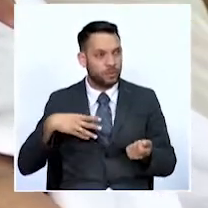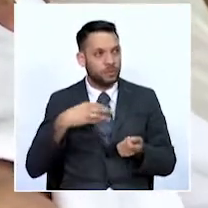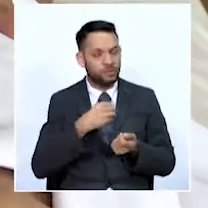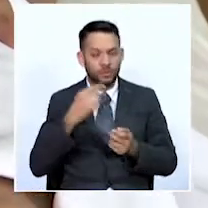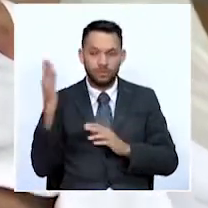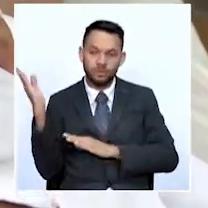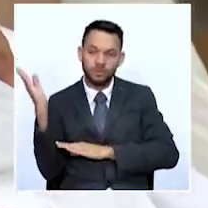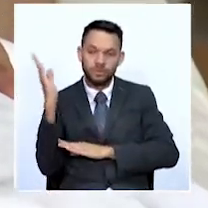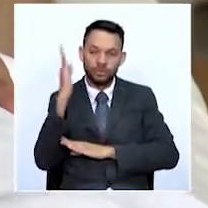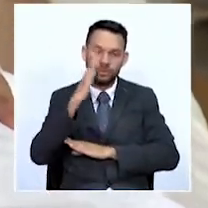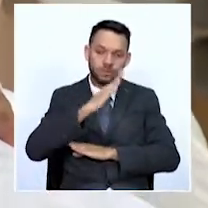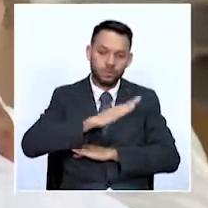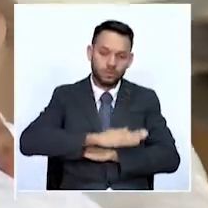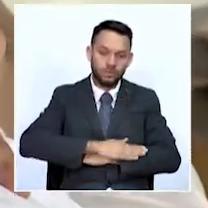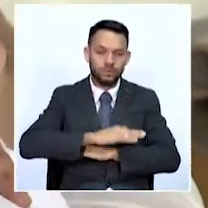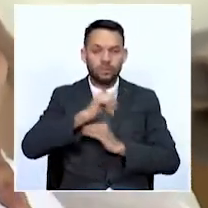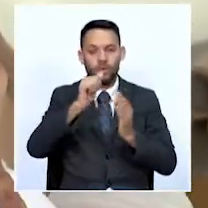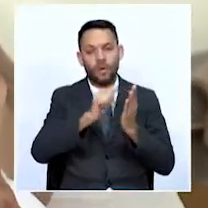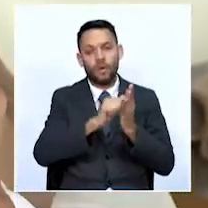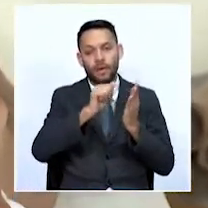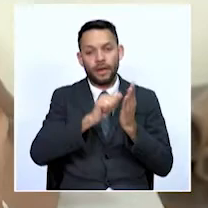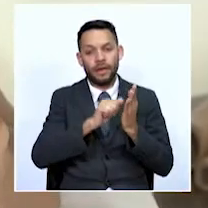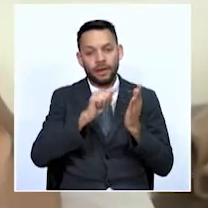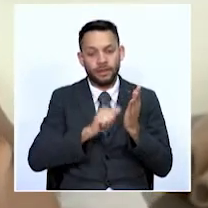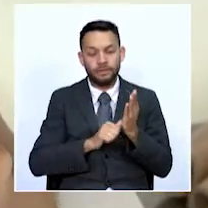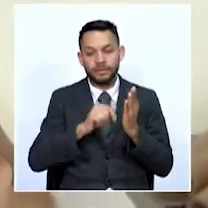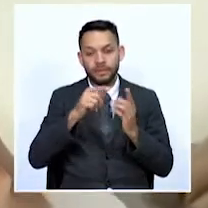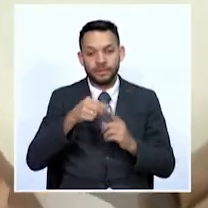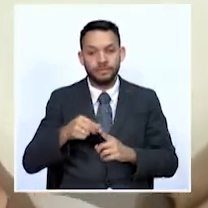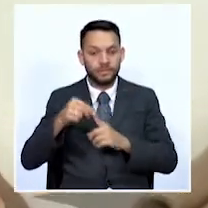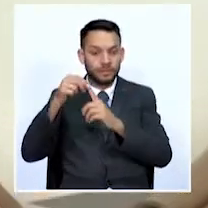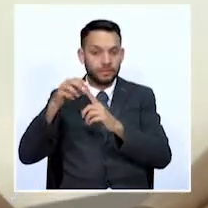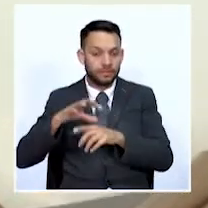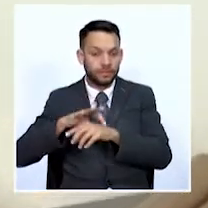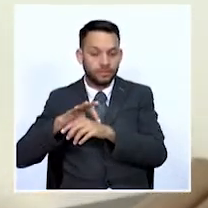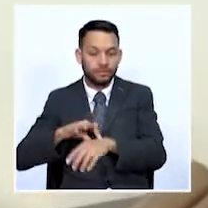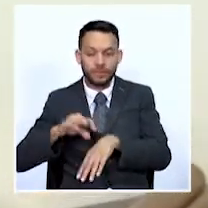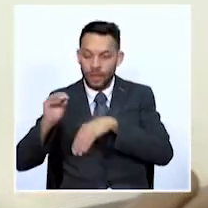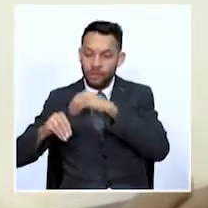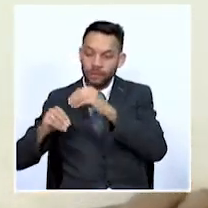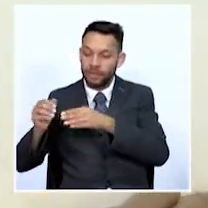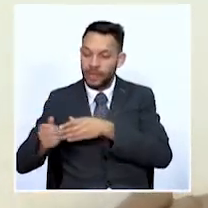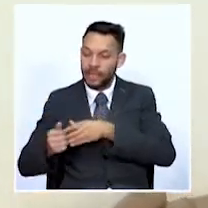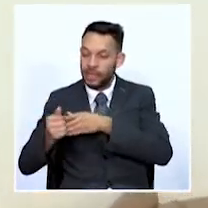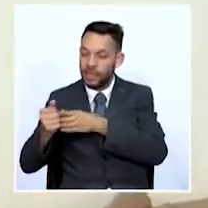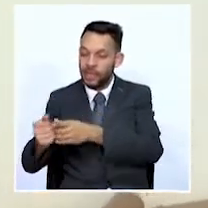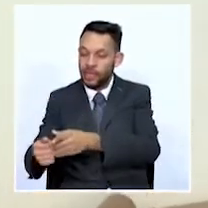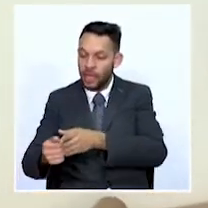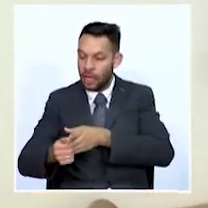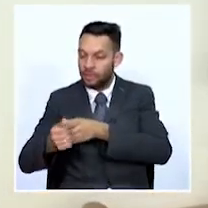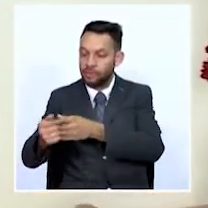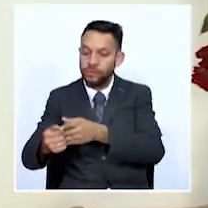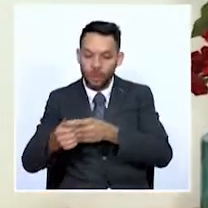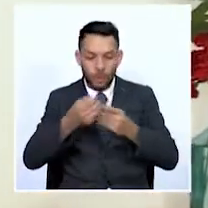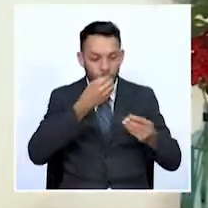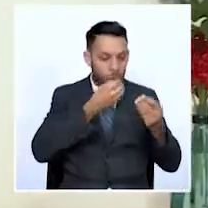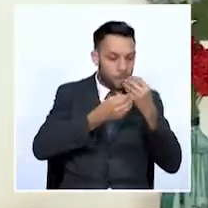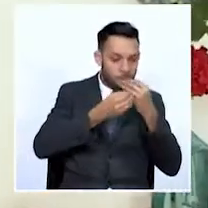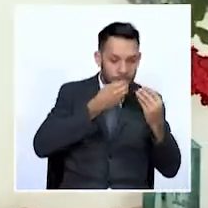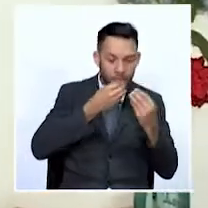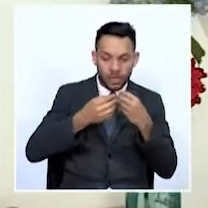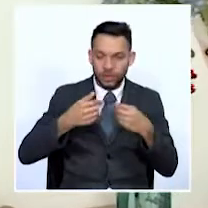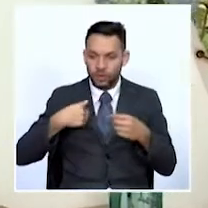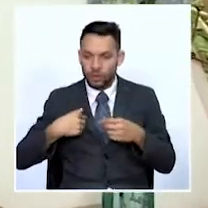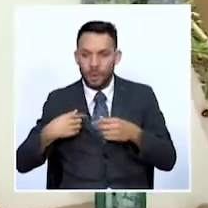un programa con varios especialistas? Se complementa con la alimentación. Es injusto que yo la mande a ella para